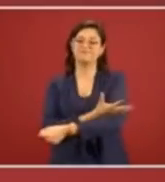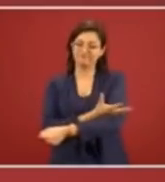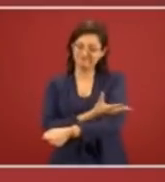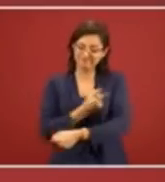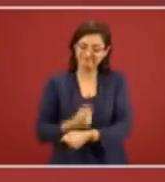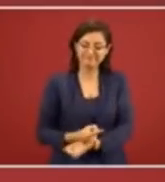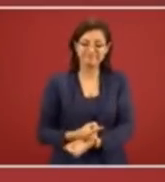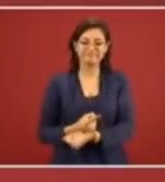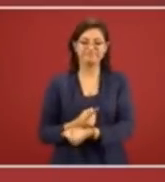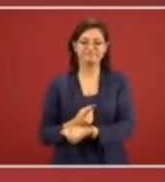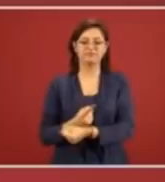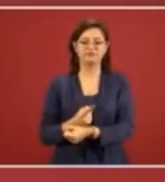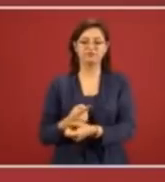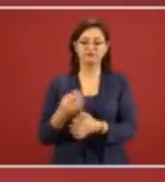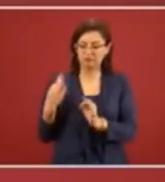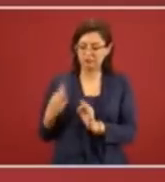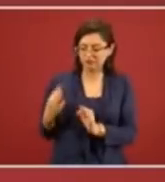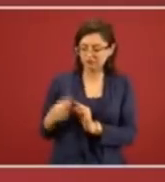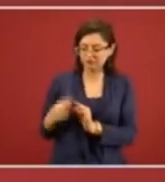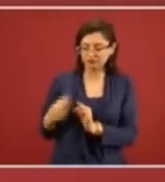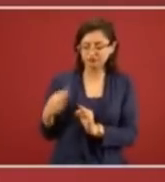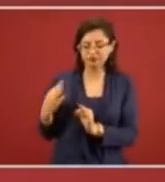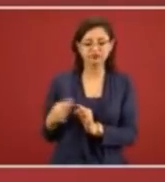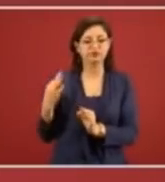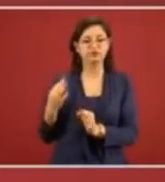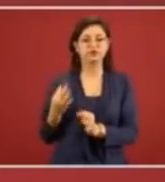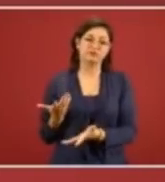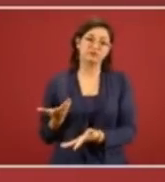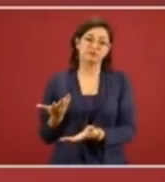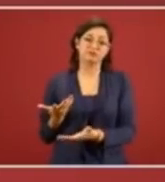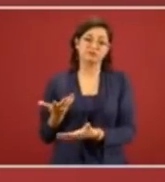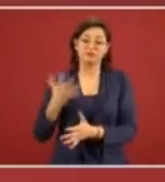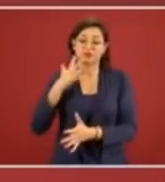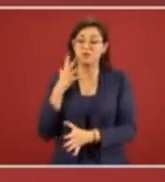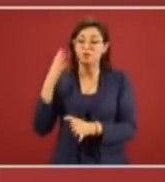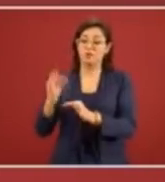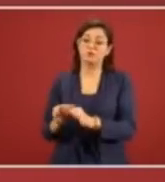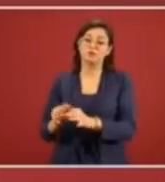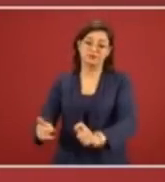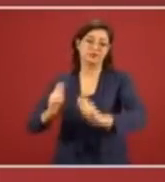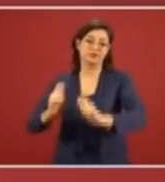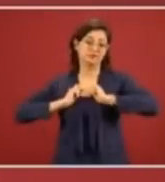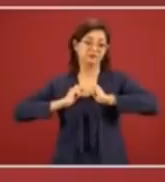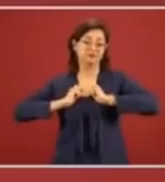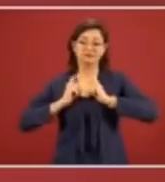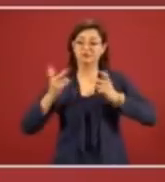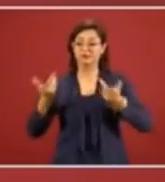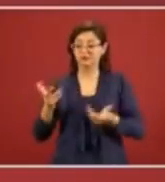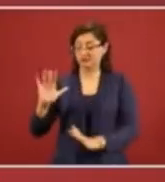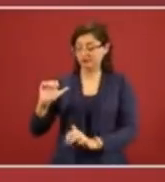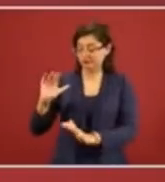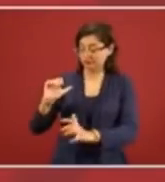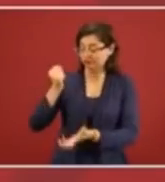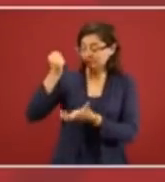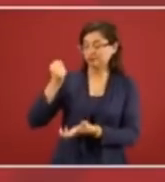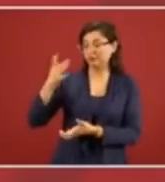honradez, con eficiencia el dinero del presupuesto, que es dinero del pueblo, y además